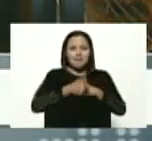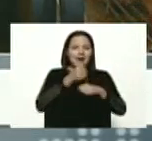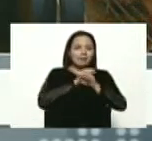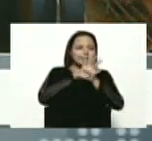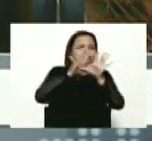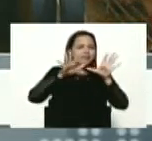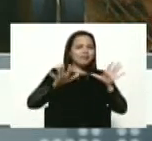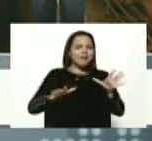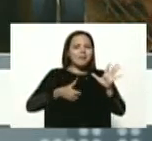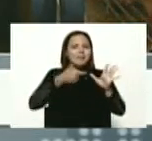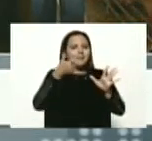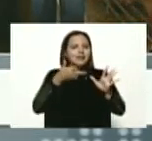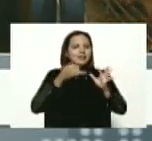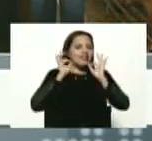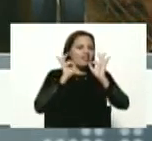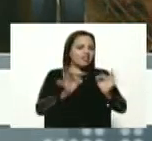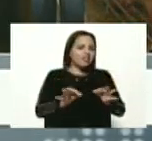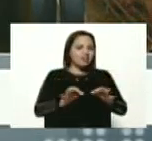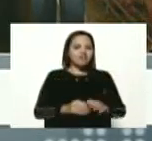más auténticos.